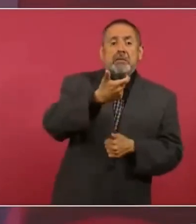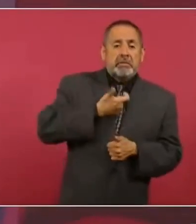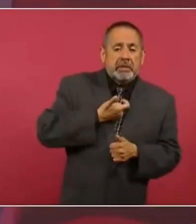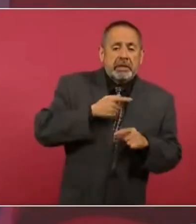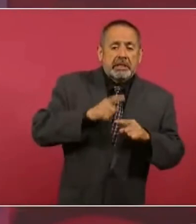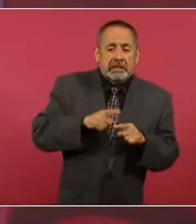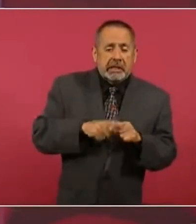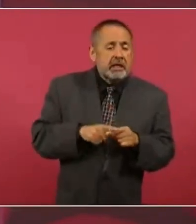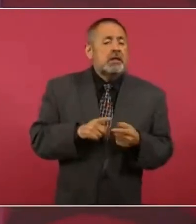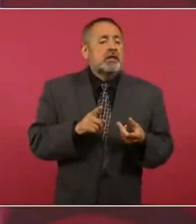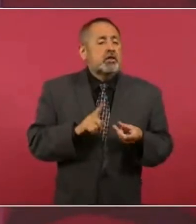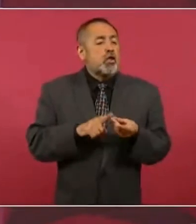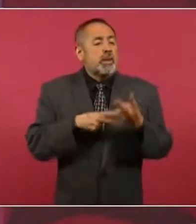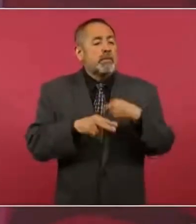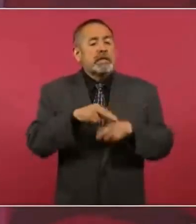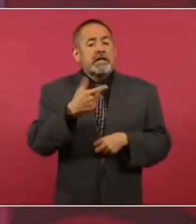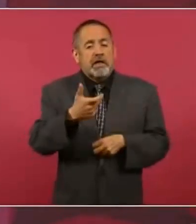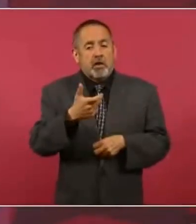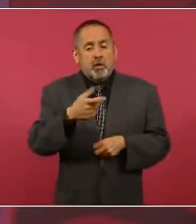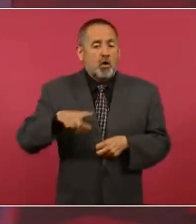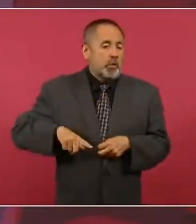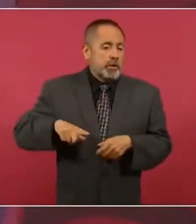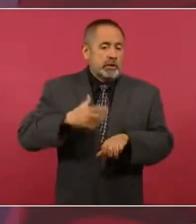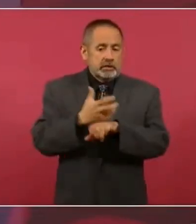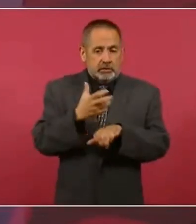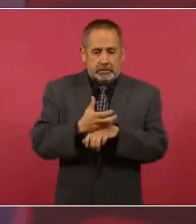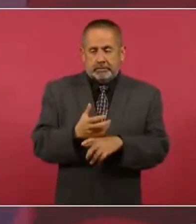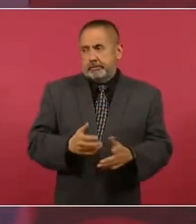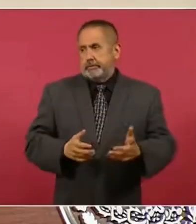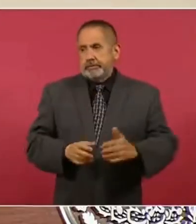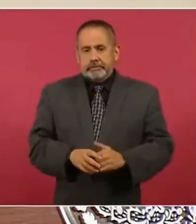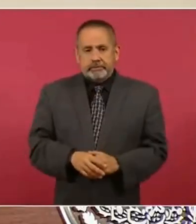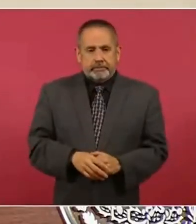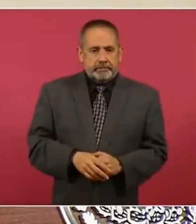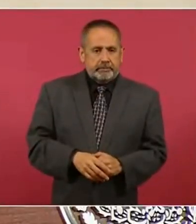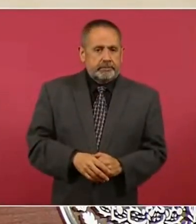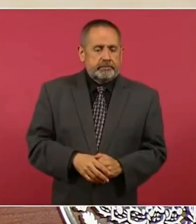recibe esa fundación dinero del gobierno de Estados Unidos.